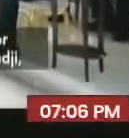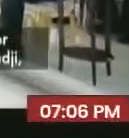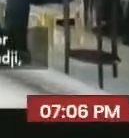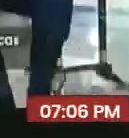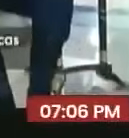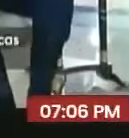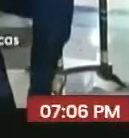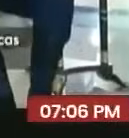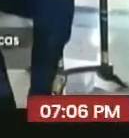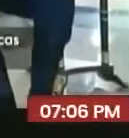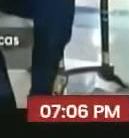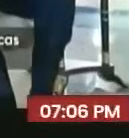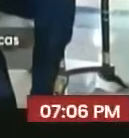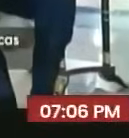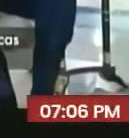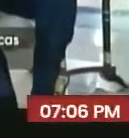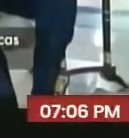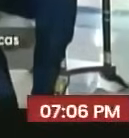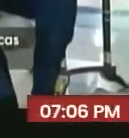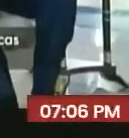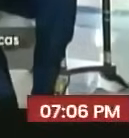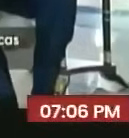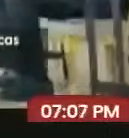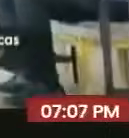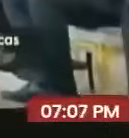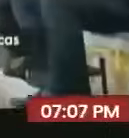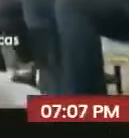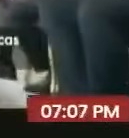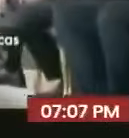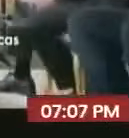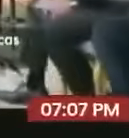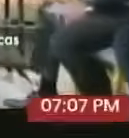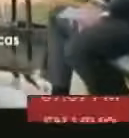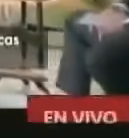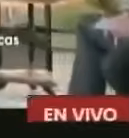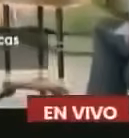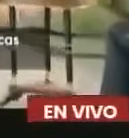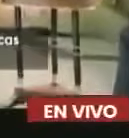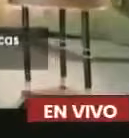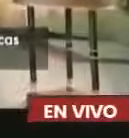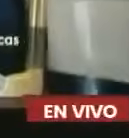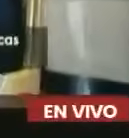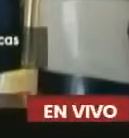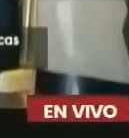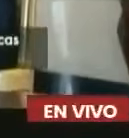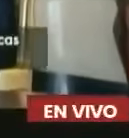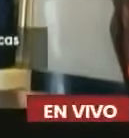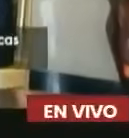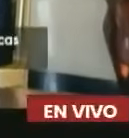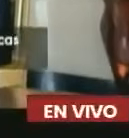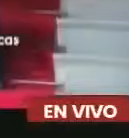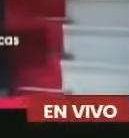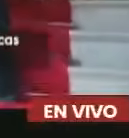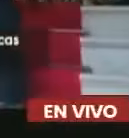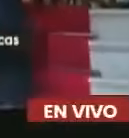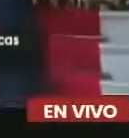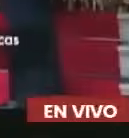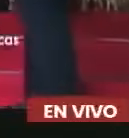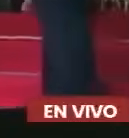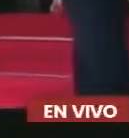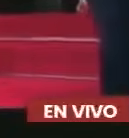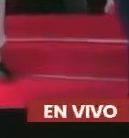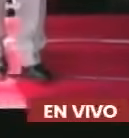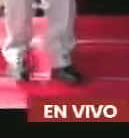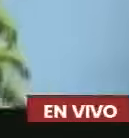Yassin Yati, con el fin de seguir fortaleciendo las relaciones diplomáticas y fraternales entre naciones